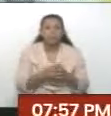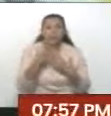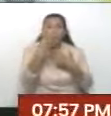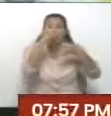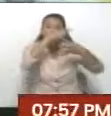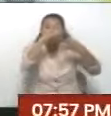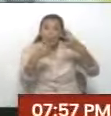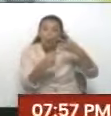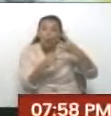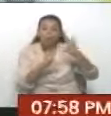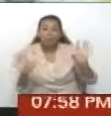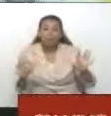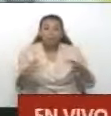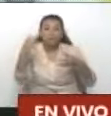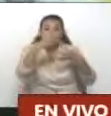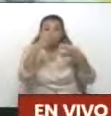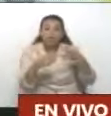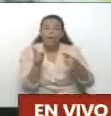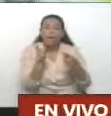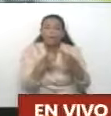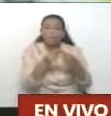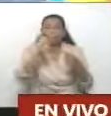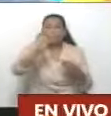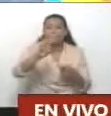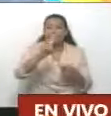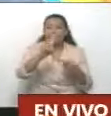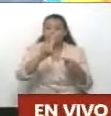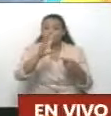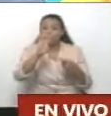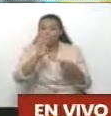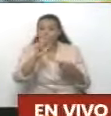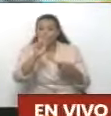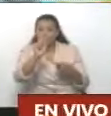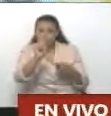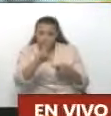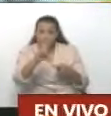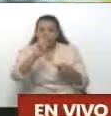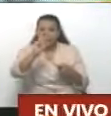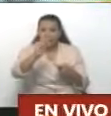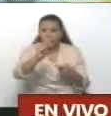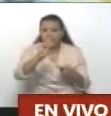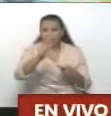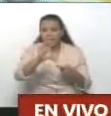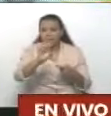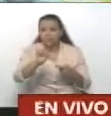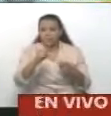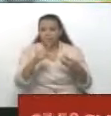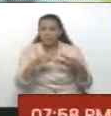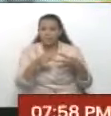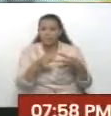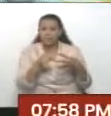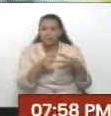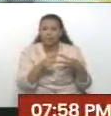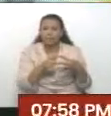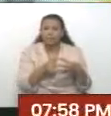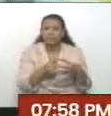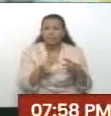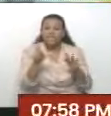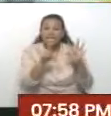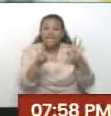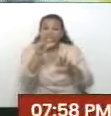vértices, profesor. El primer vértice, por la experiencia que hemos tenido, el vértice de la asistencia